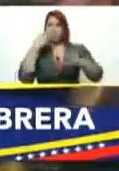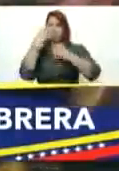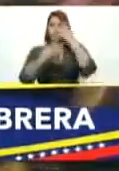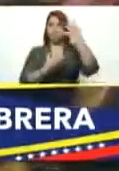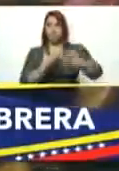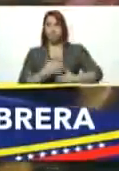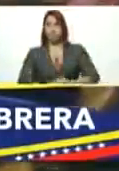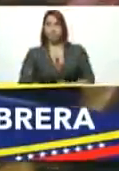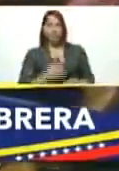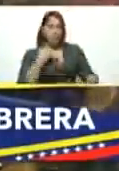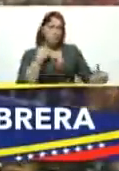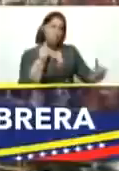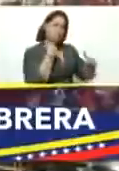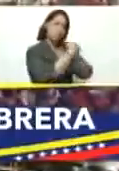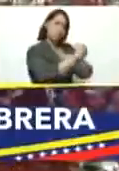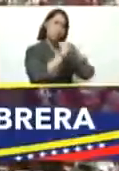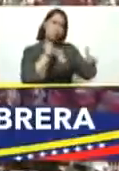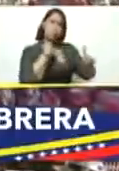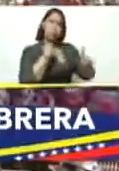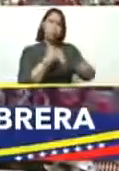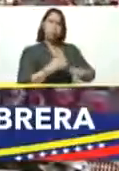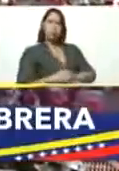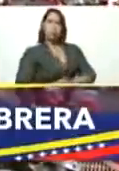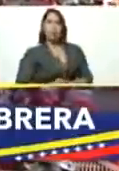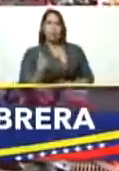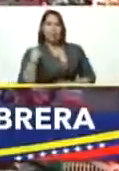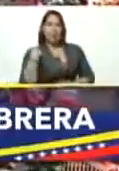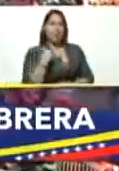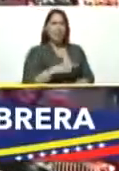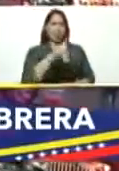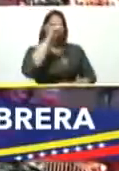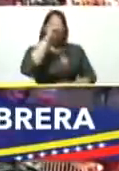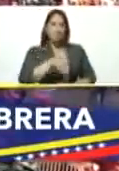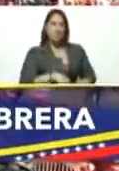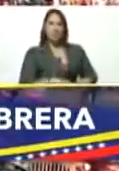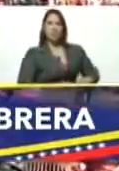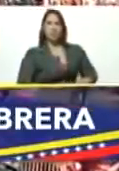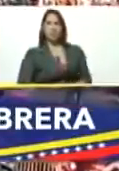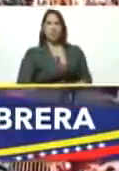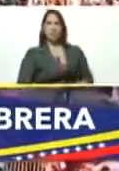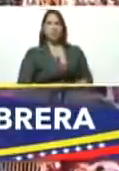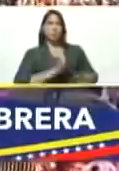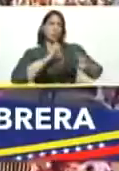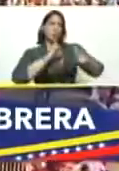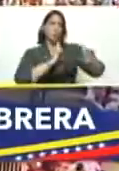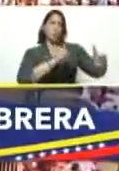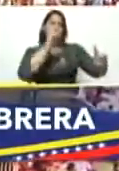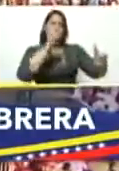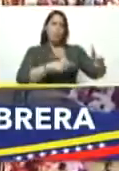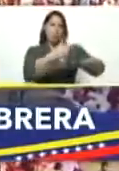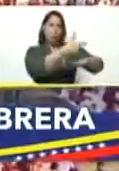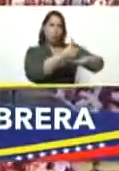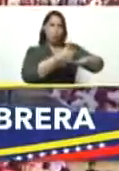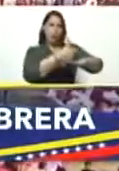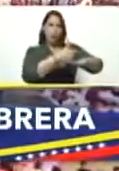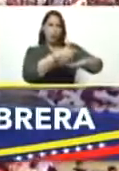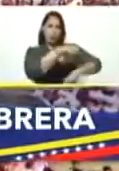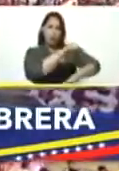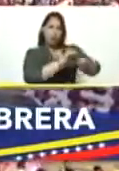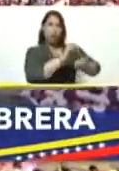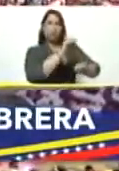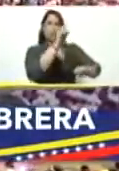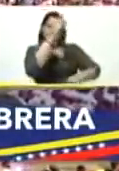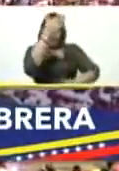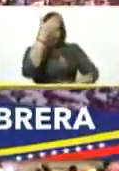de esta agresión has tenido también una respuesta de parte al gobierno que ha